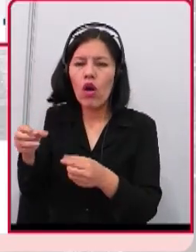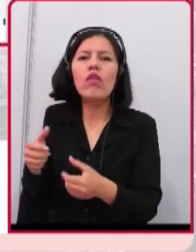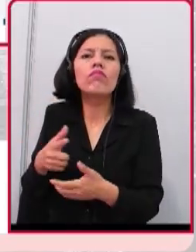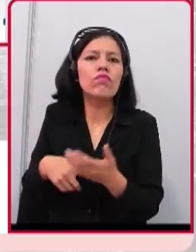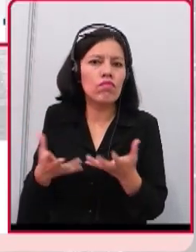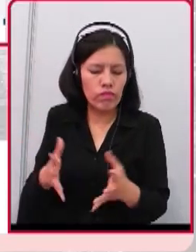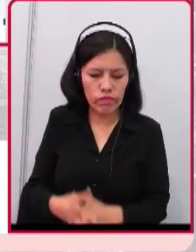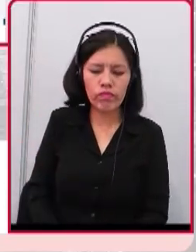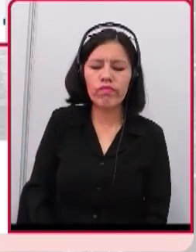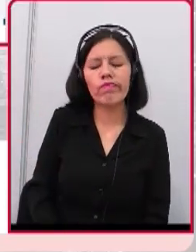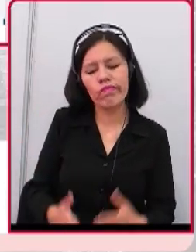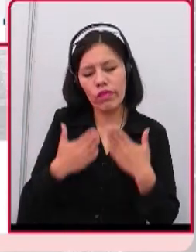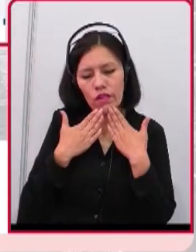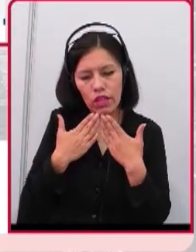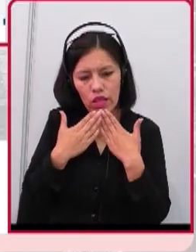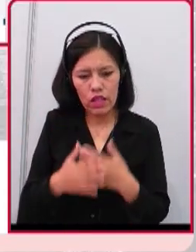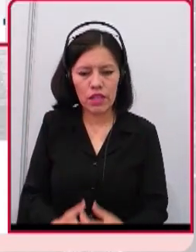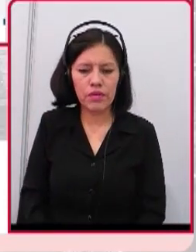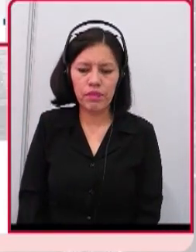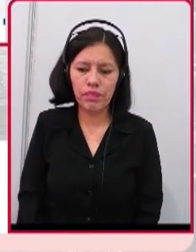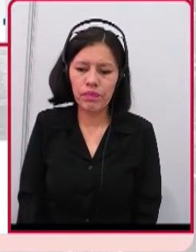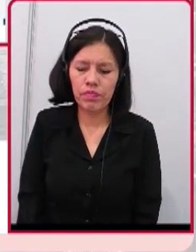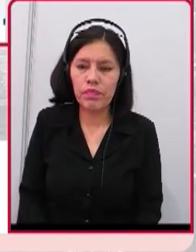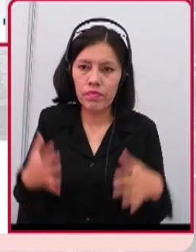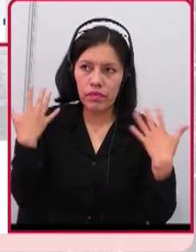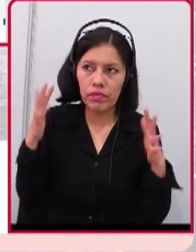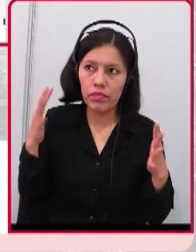Eso sería todo. Muchas gracias.